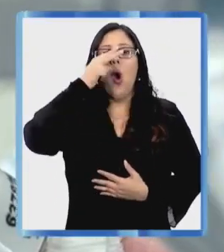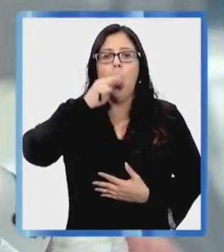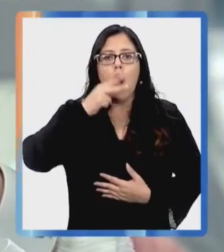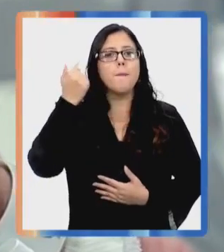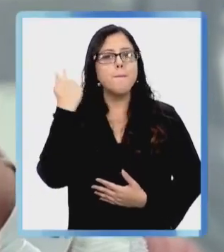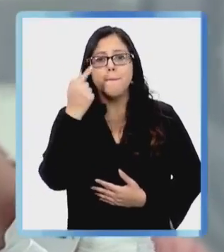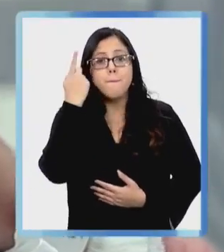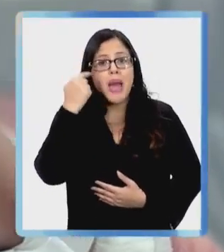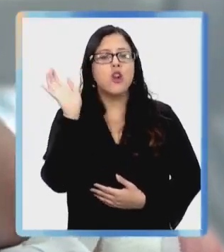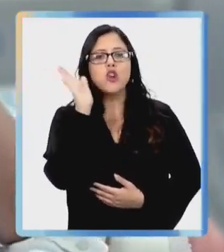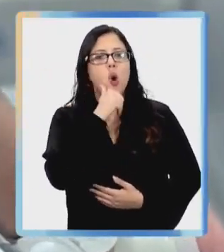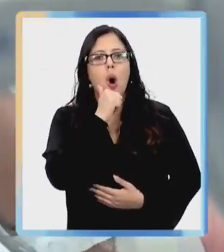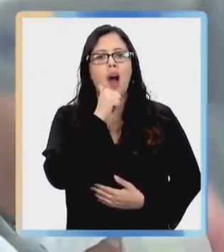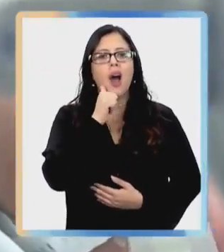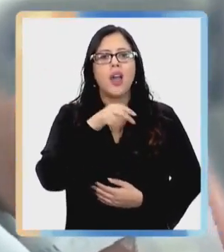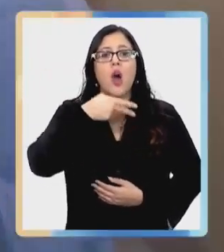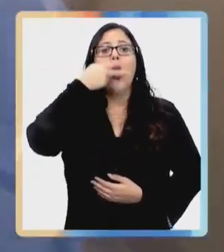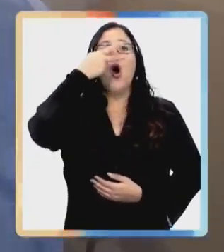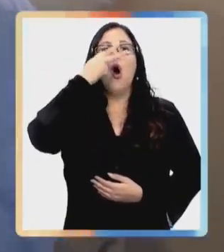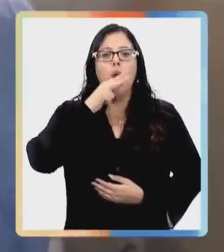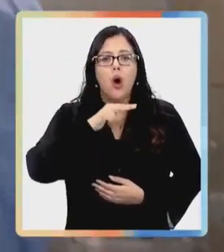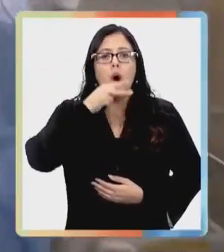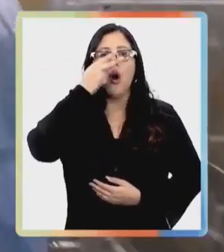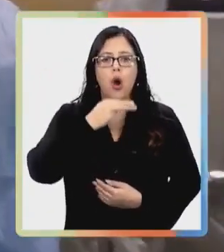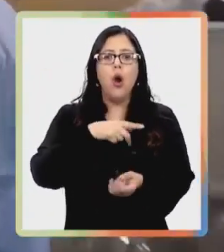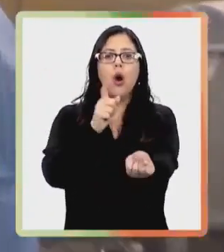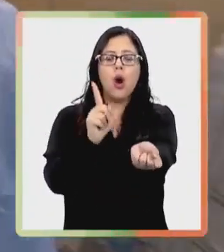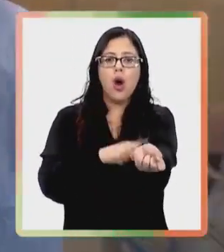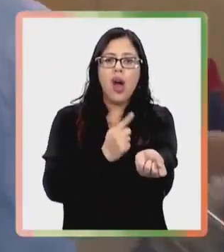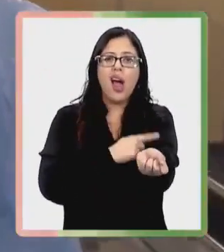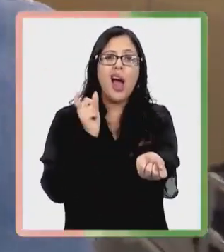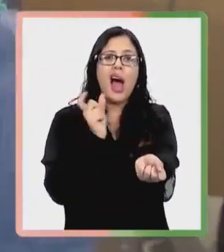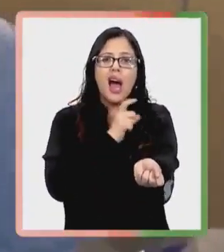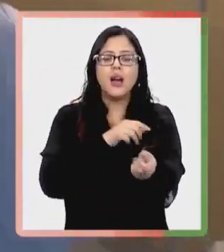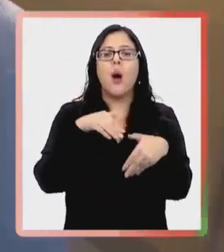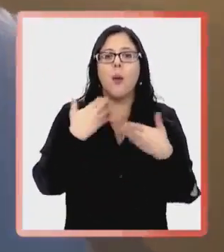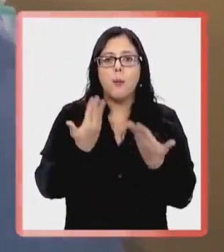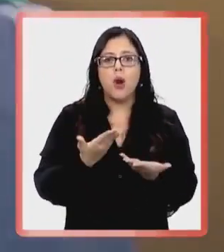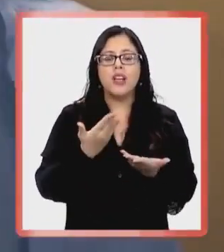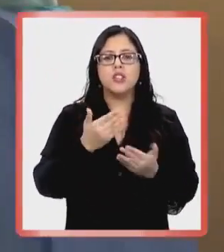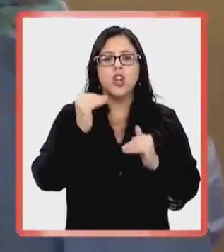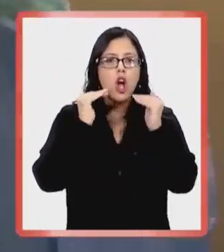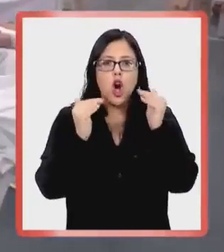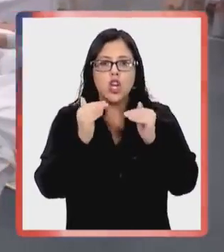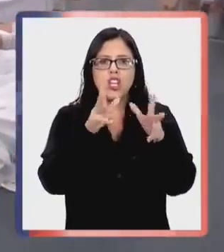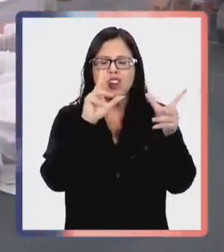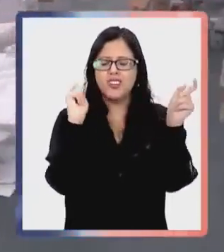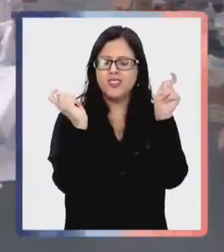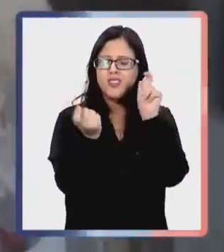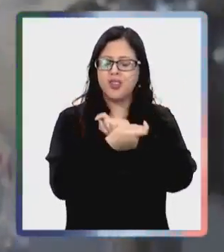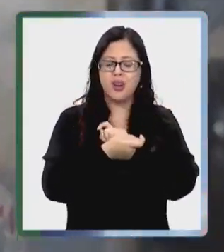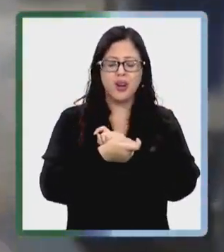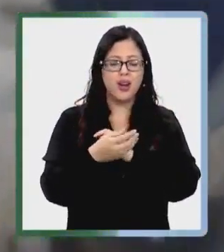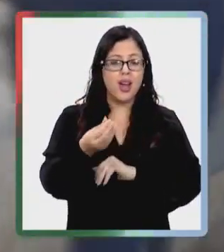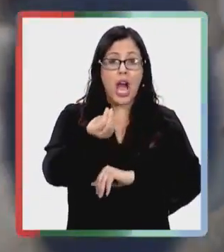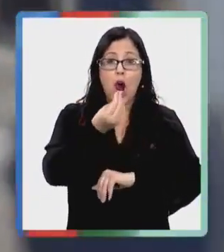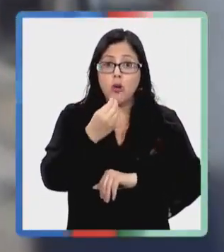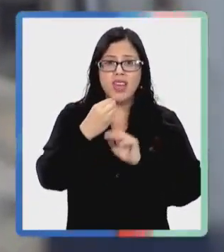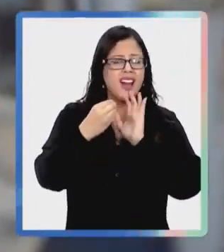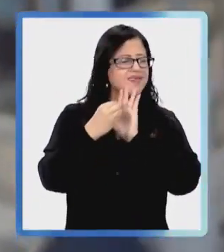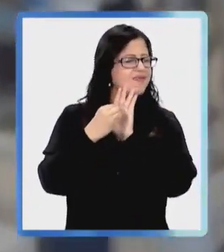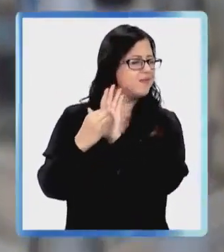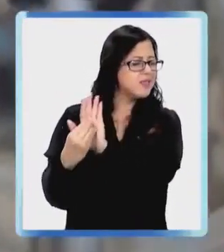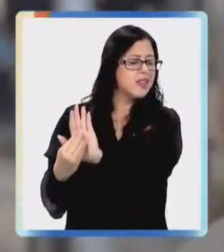sangre. Es por eso que estos niños se agravan, comienzan con quejido, comienzan con rechazo de la